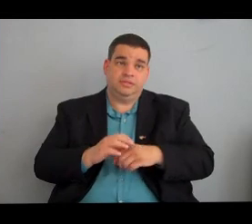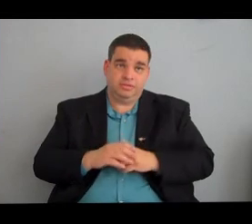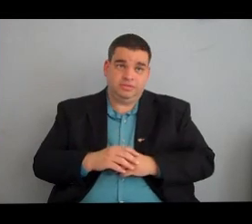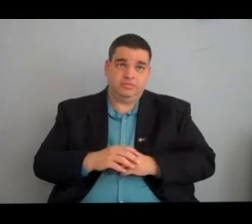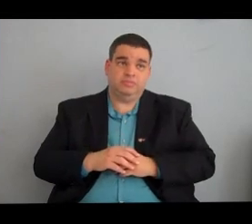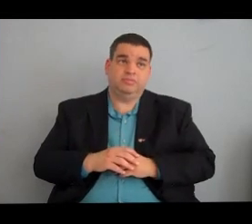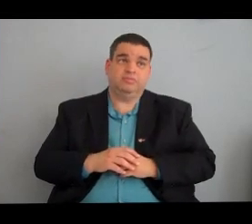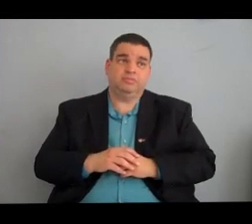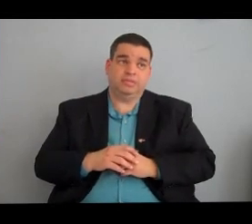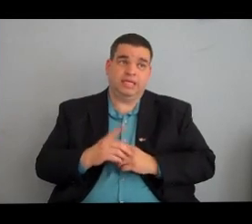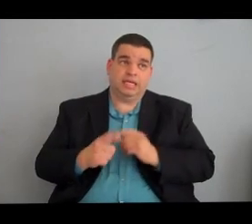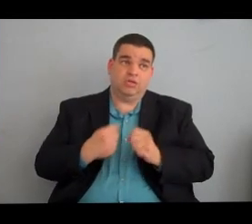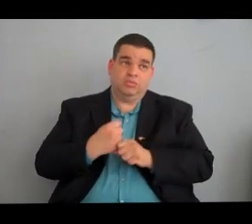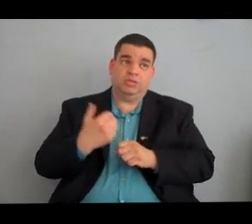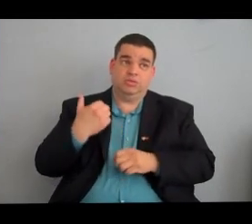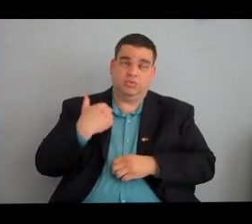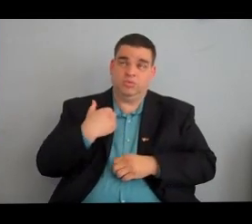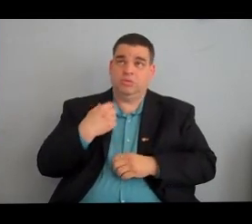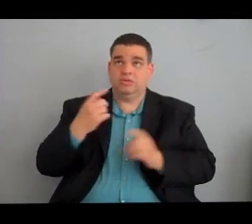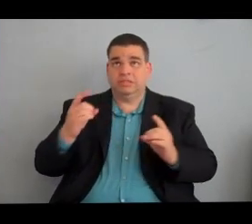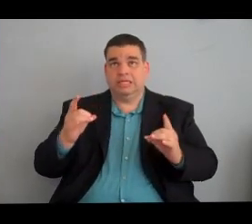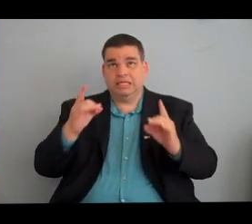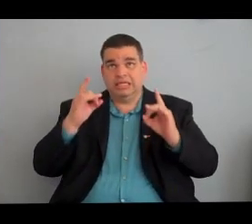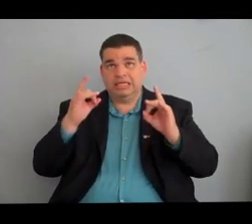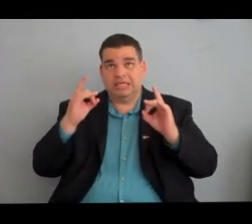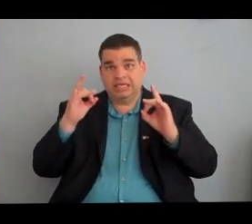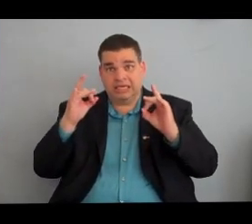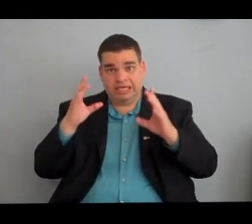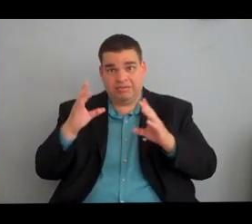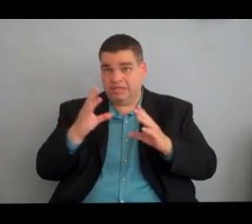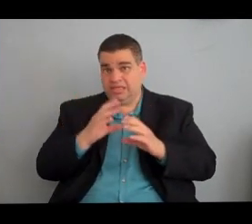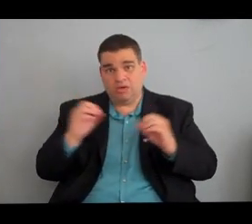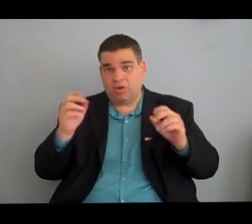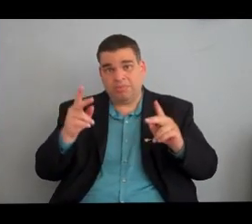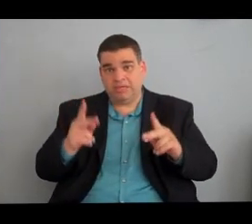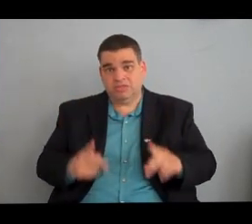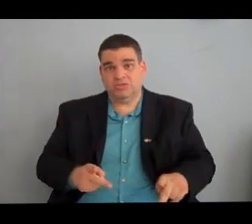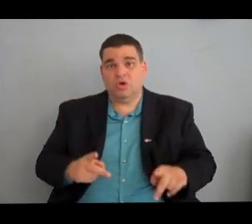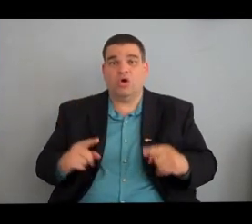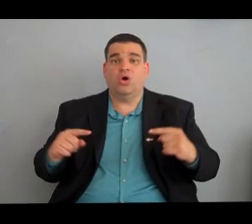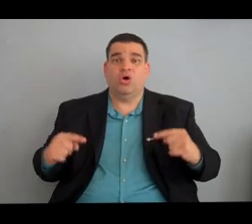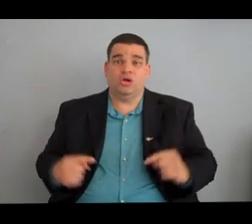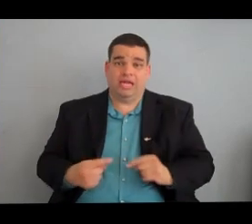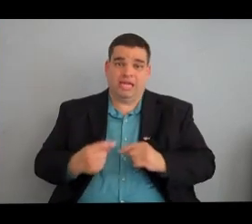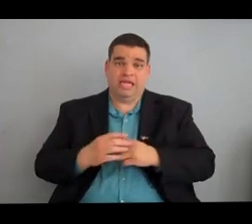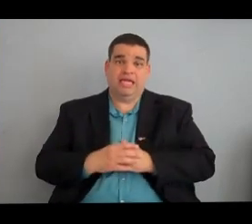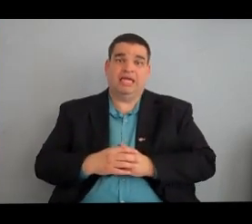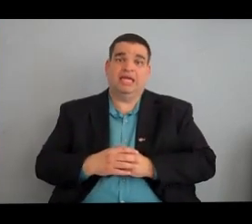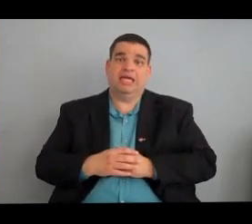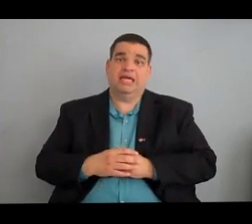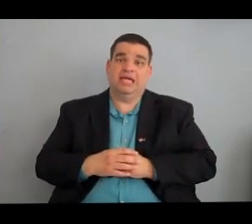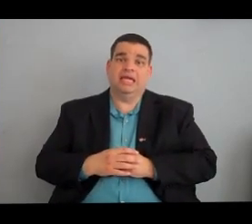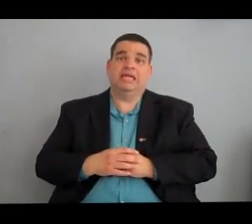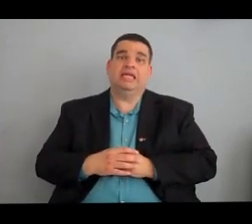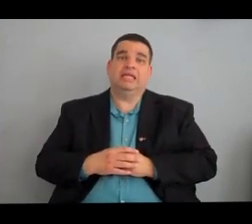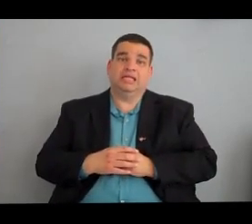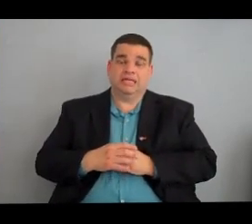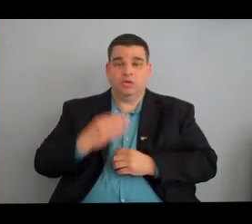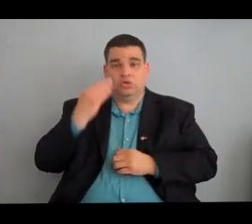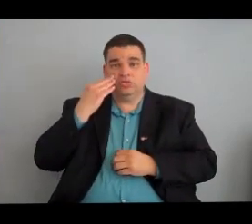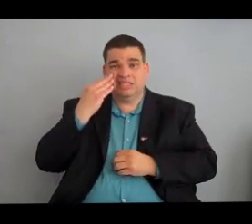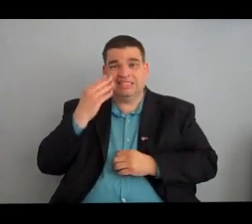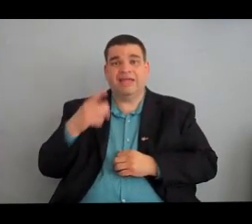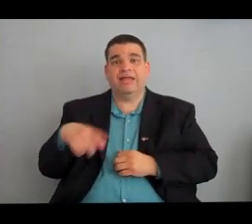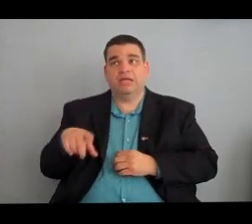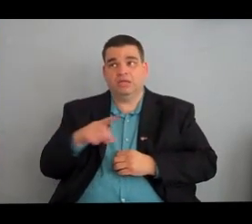una desgracia, no queremos que este año se ocurra ni siquiera una persona herida, o sea no, que no, exactamente. Realmente tomar conciencia de eso y por favor, si usted tiene un